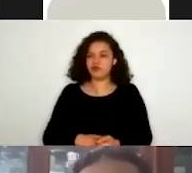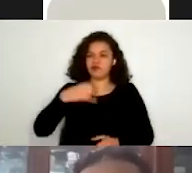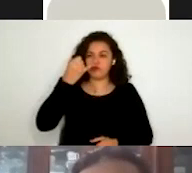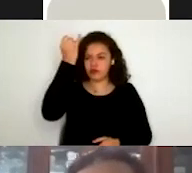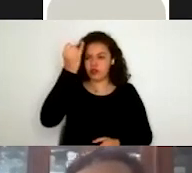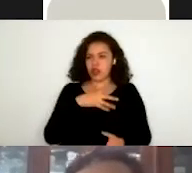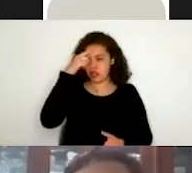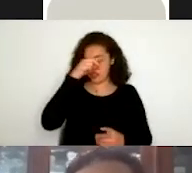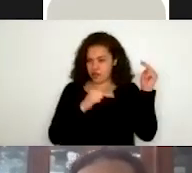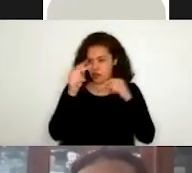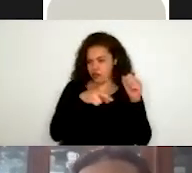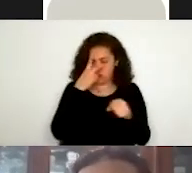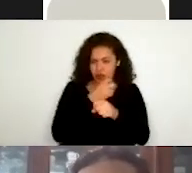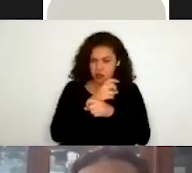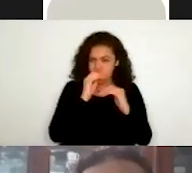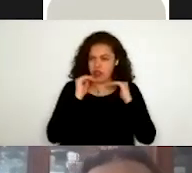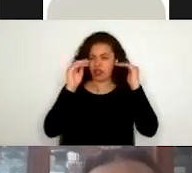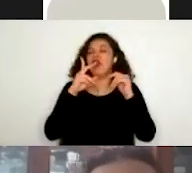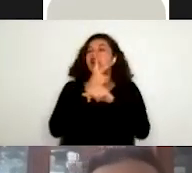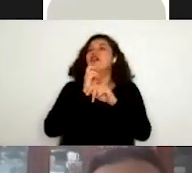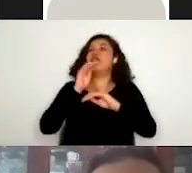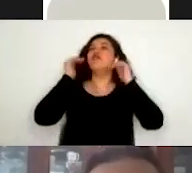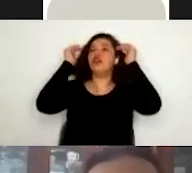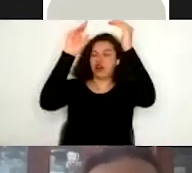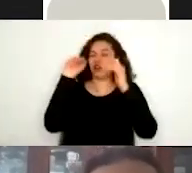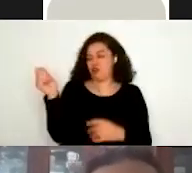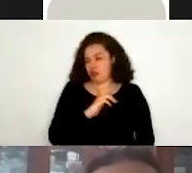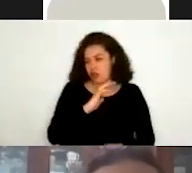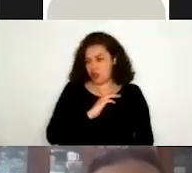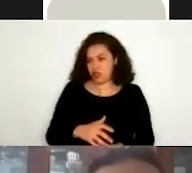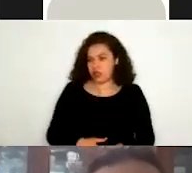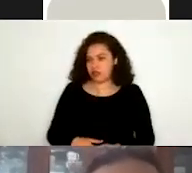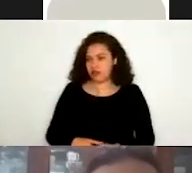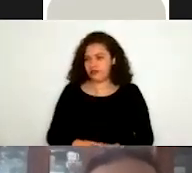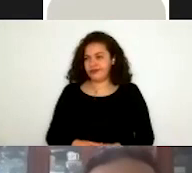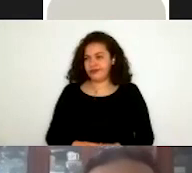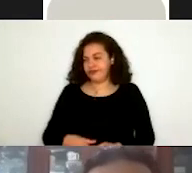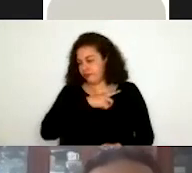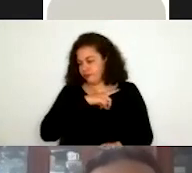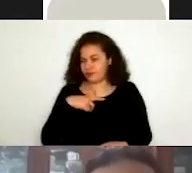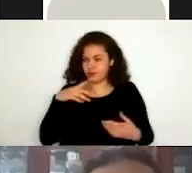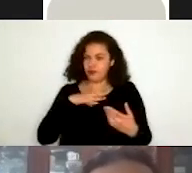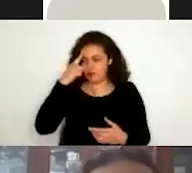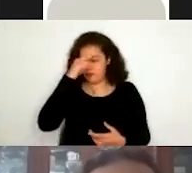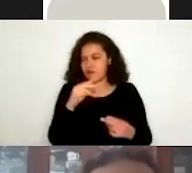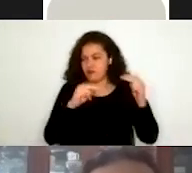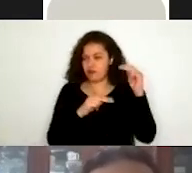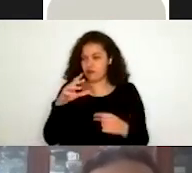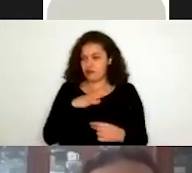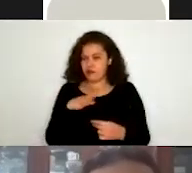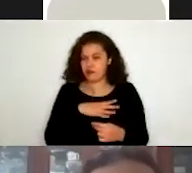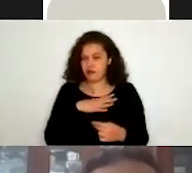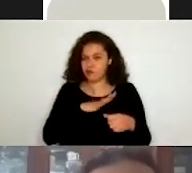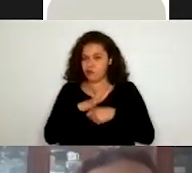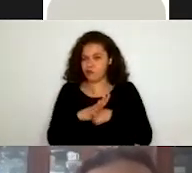nivel y en el segundo nivel hay otro establecimiento. Entonces hay que identificar en qué nivel se encuentra.